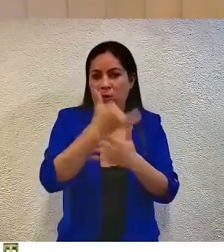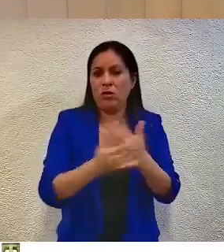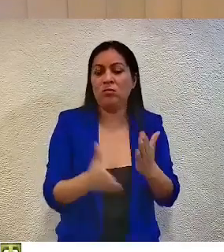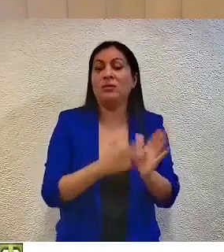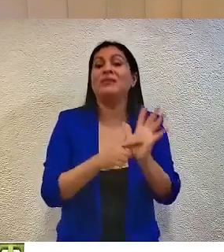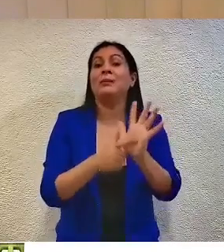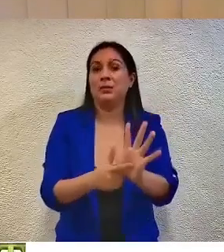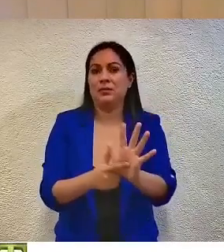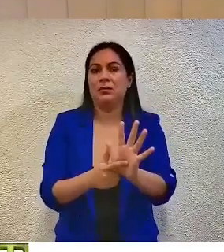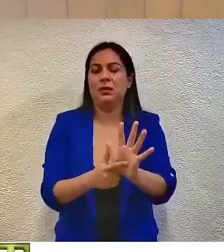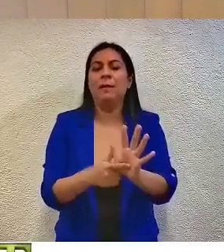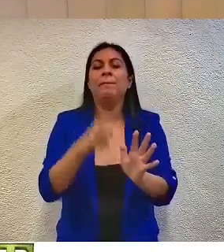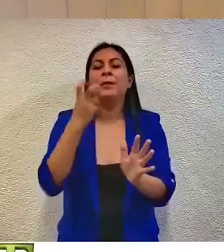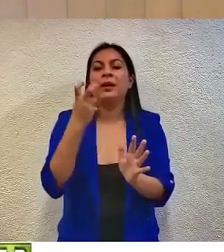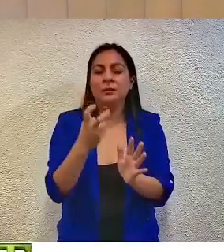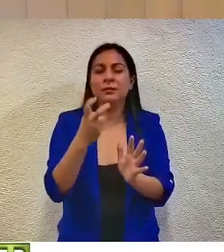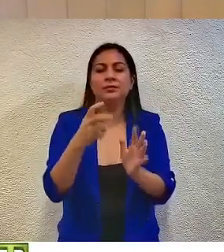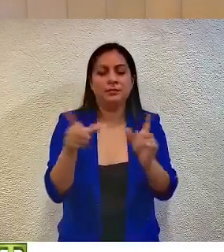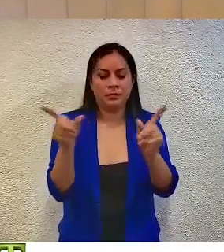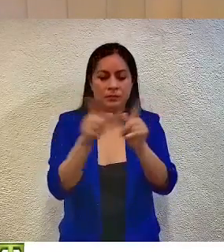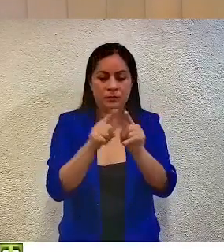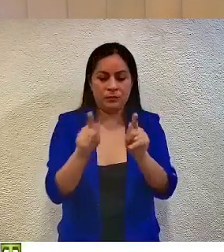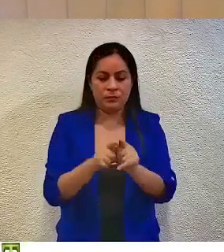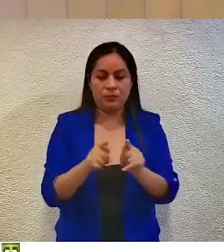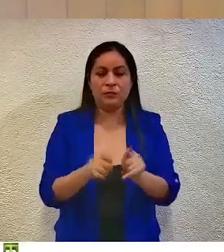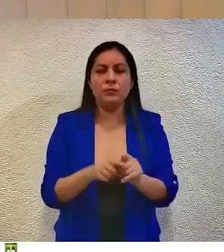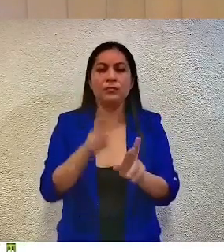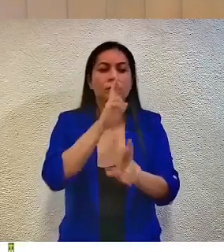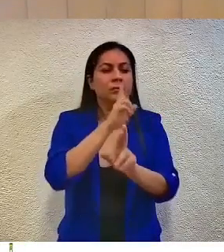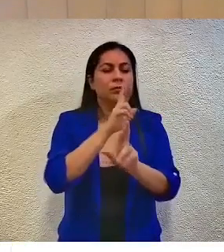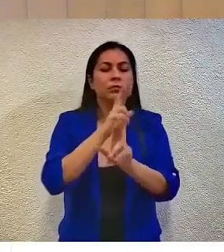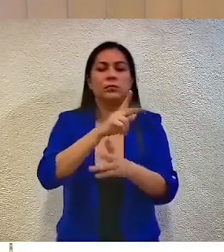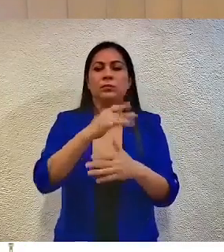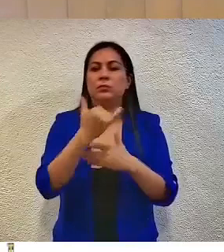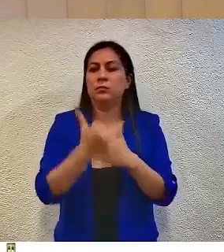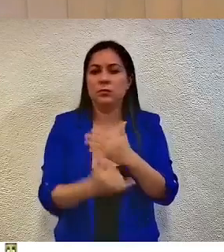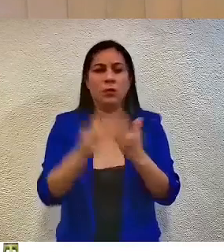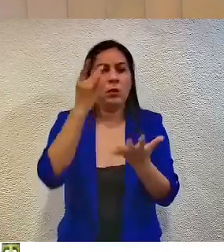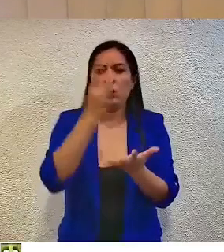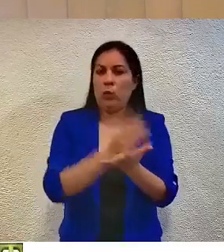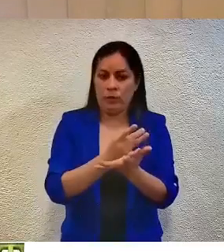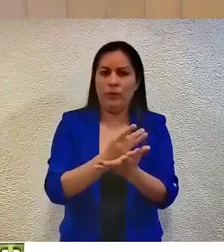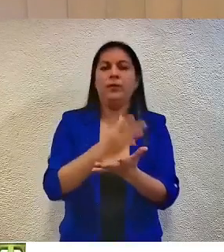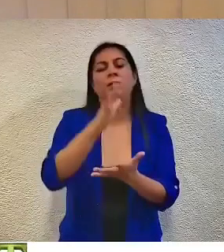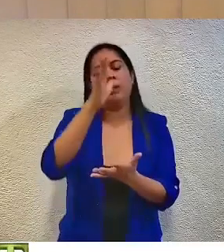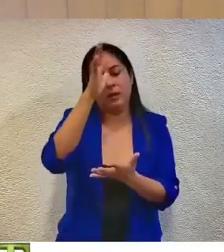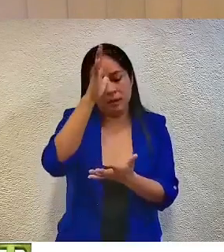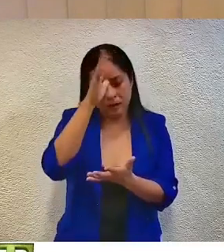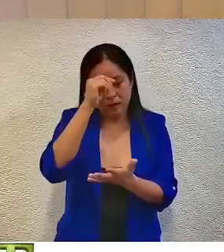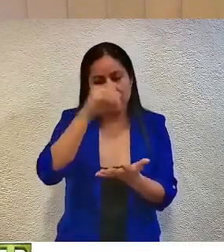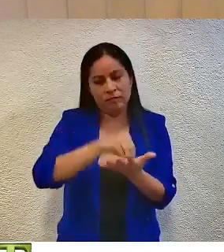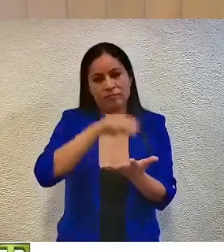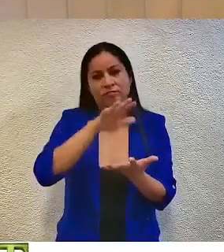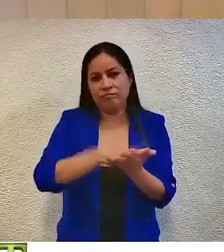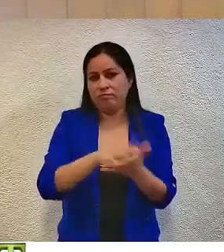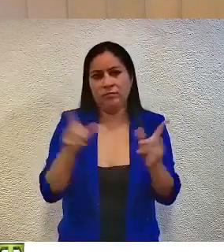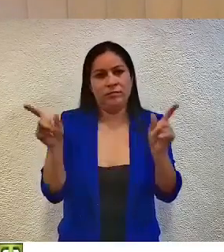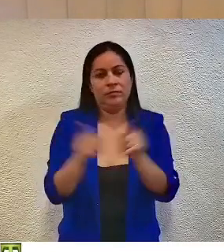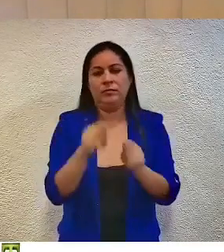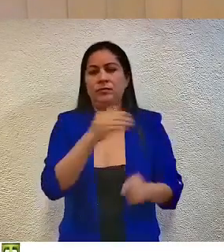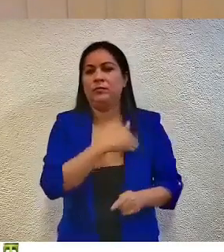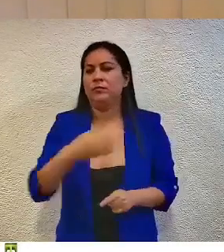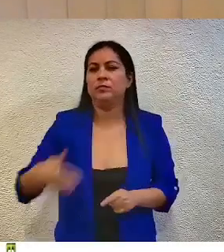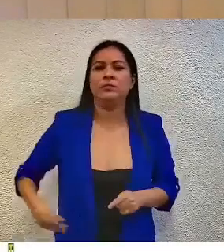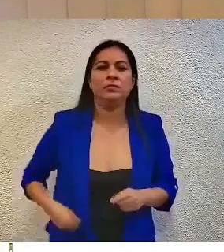Así, el proyecto concluye con el siguiente punto resolutivo. Único, se confirma el acuerdo impugnado. Es la cuenta, magistrada